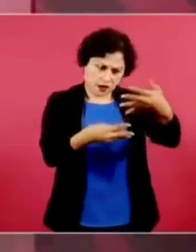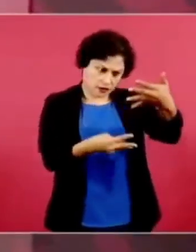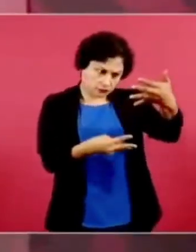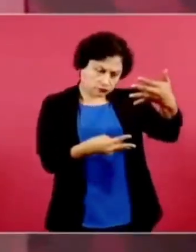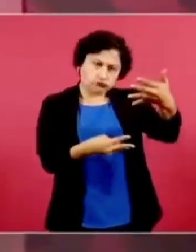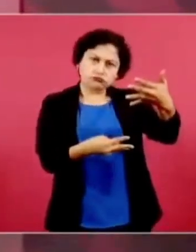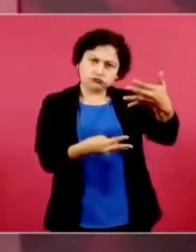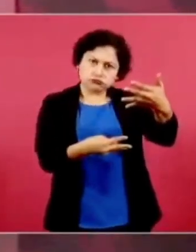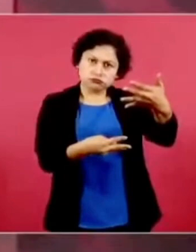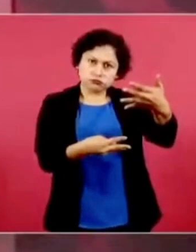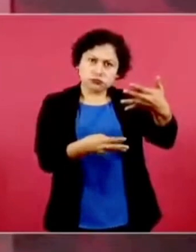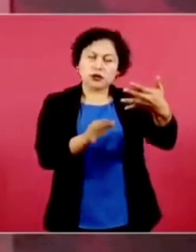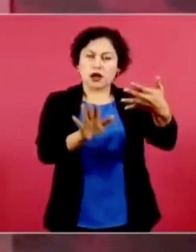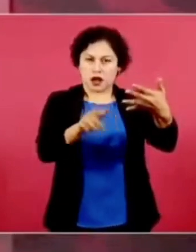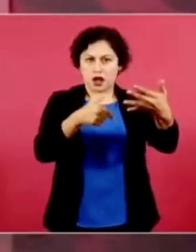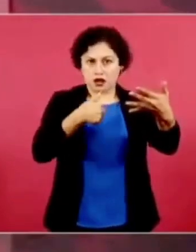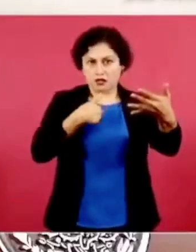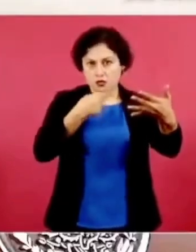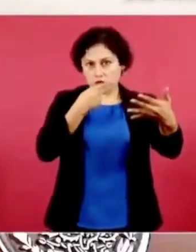con lo electoral.